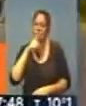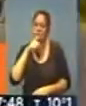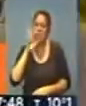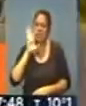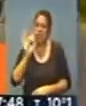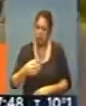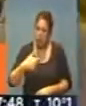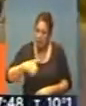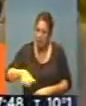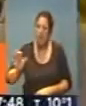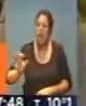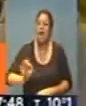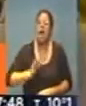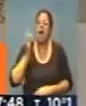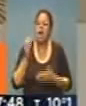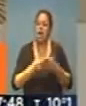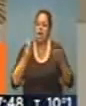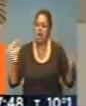importante. Luego,